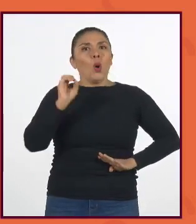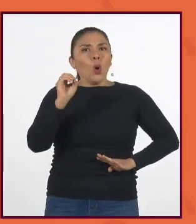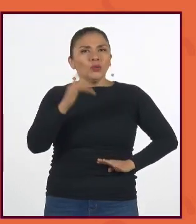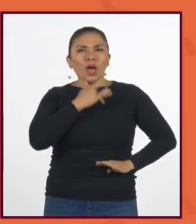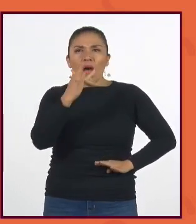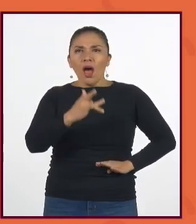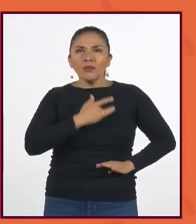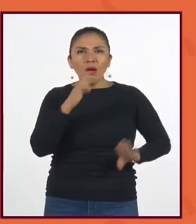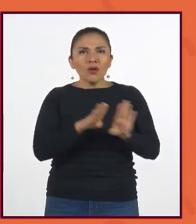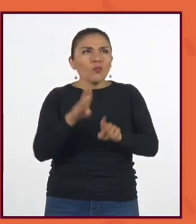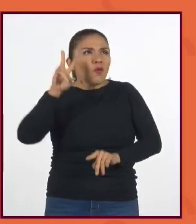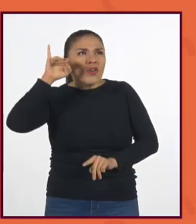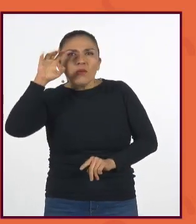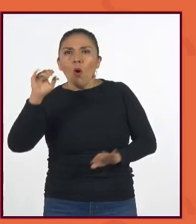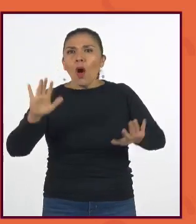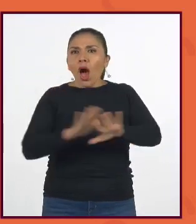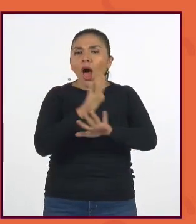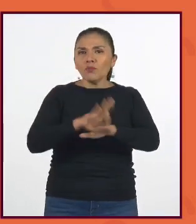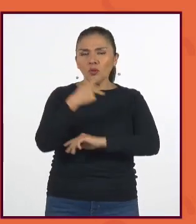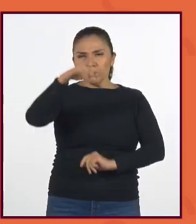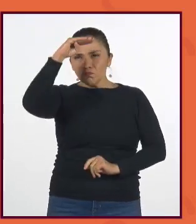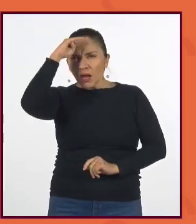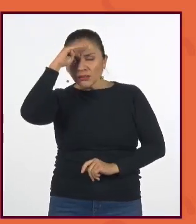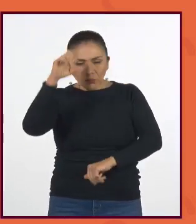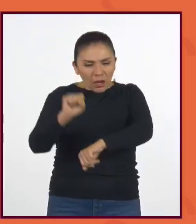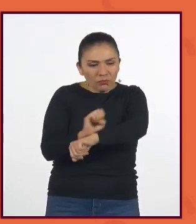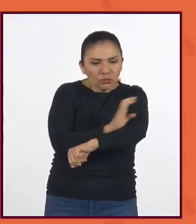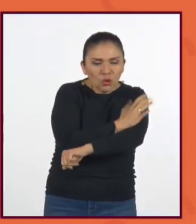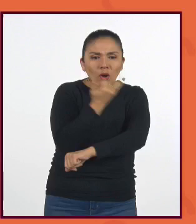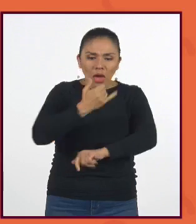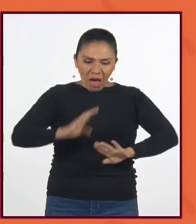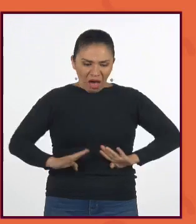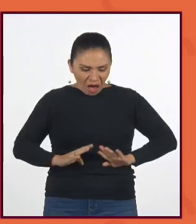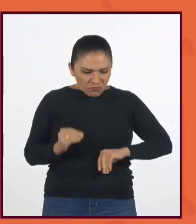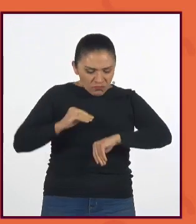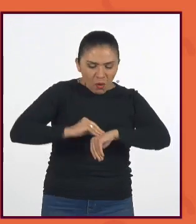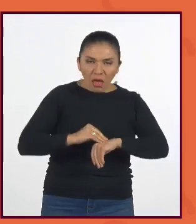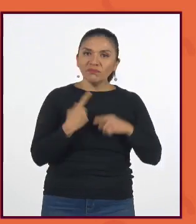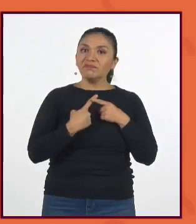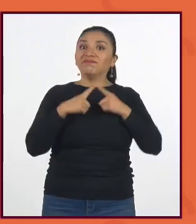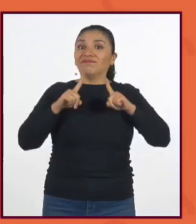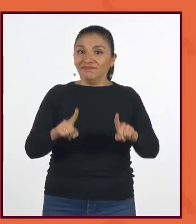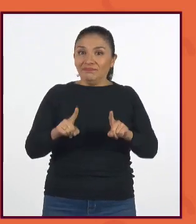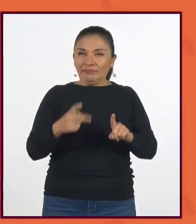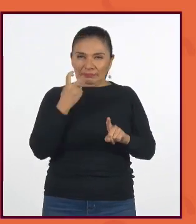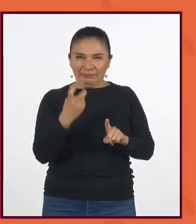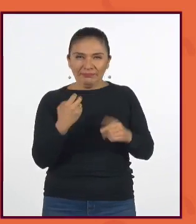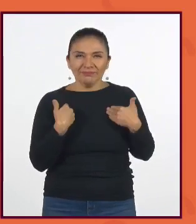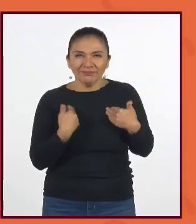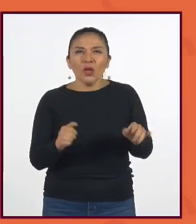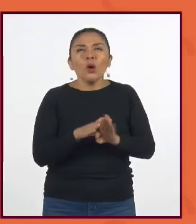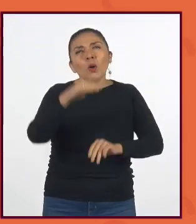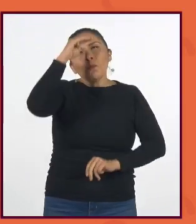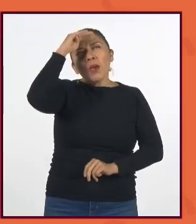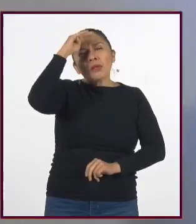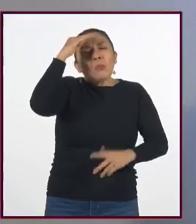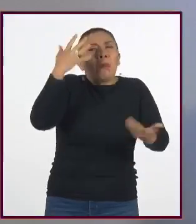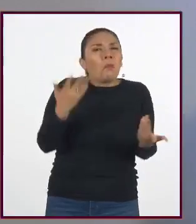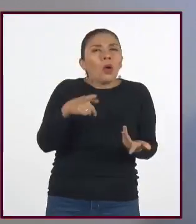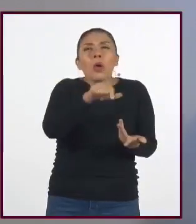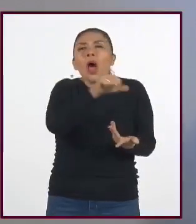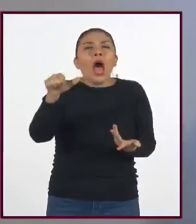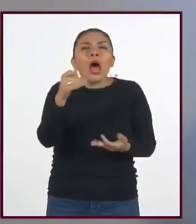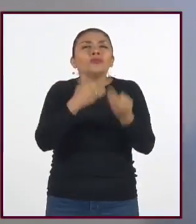percepción, el pensamiento y las emociones y los comportamientos. Hasta ahí, bueno, podríamos pensar que cualquier sustancia es